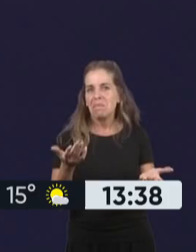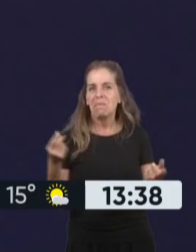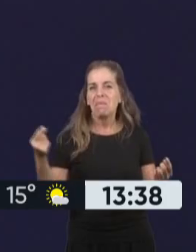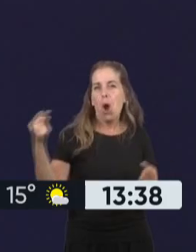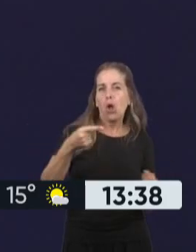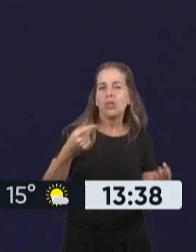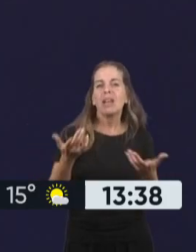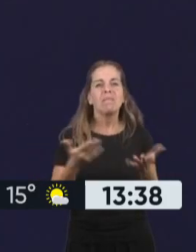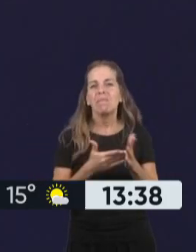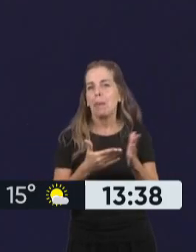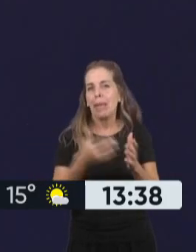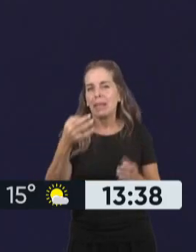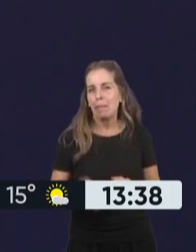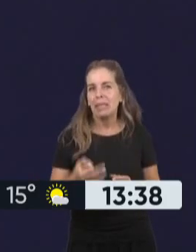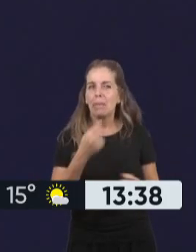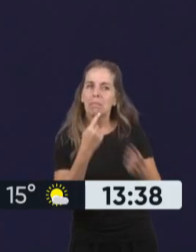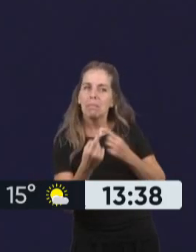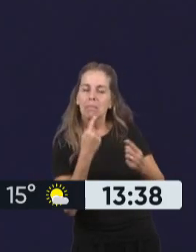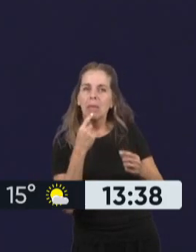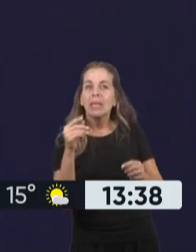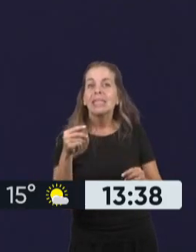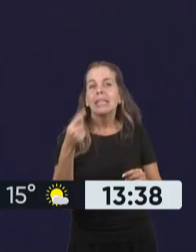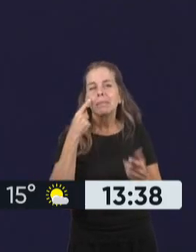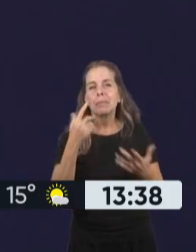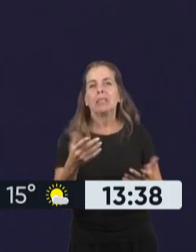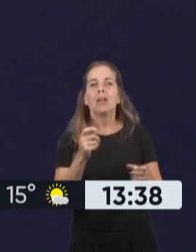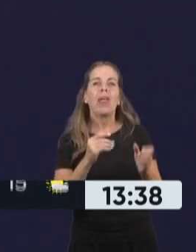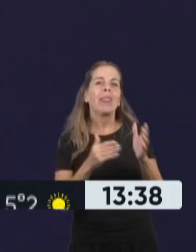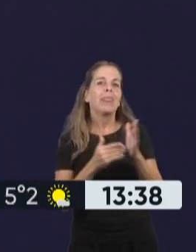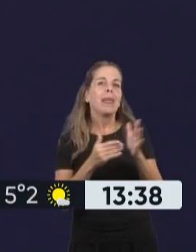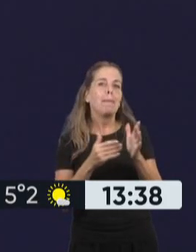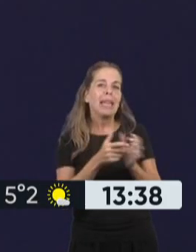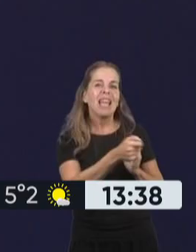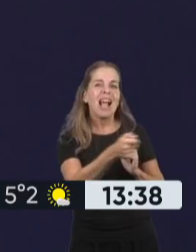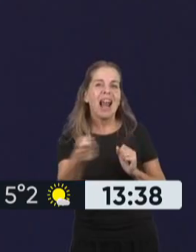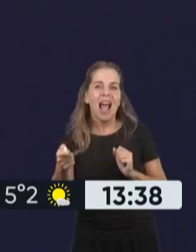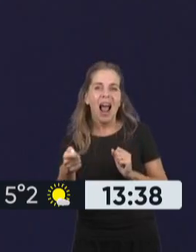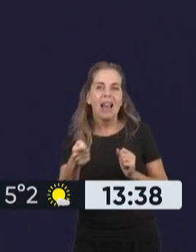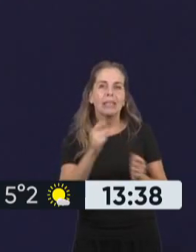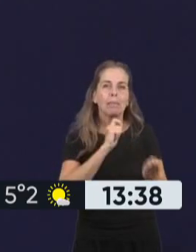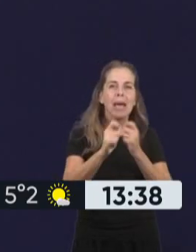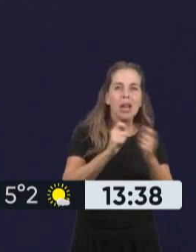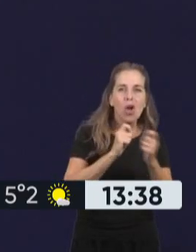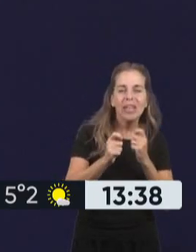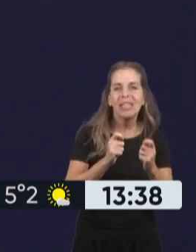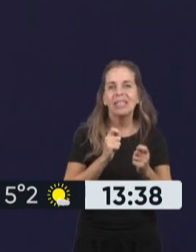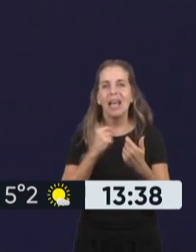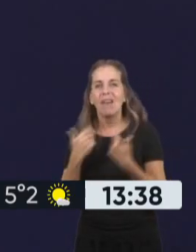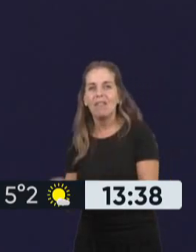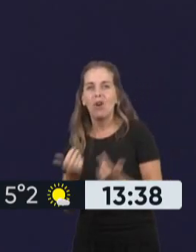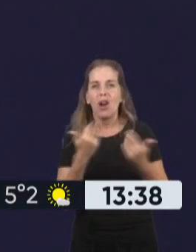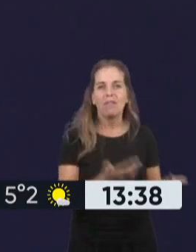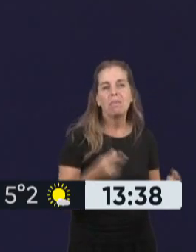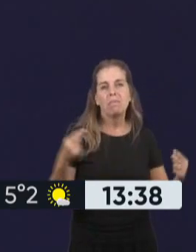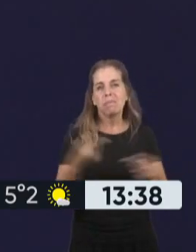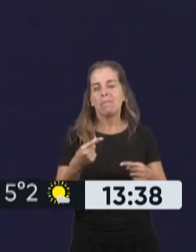especialmente cuando se publican en medios que también tienen un sesgo que hacen que se manifiesten encuestas que tal vez no condicen con la